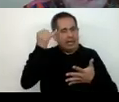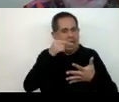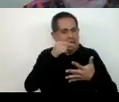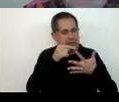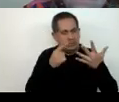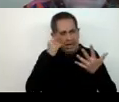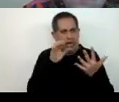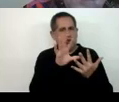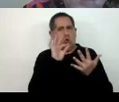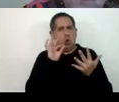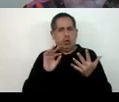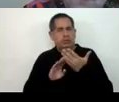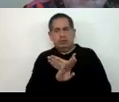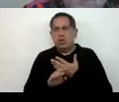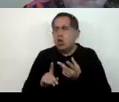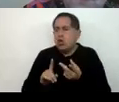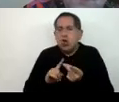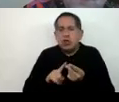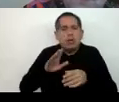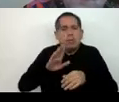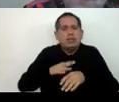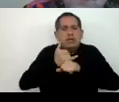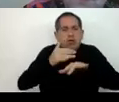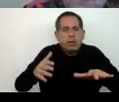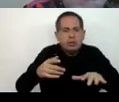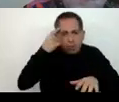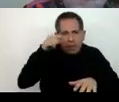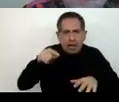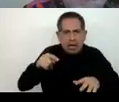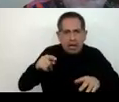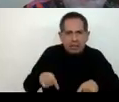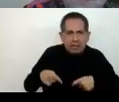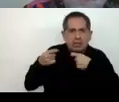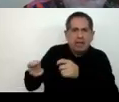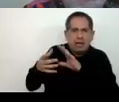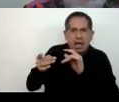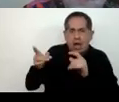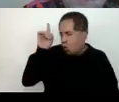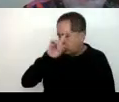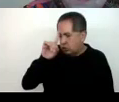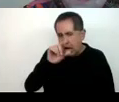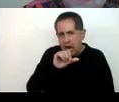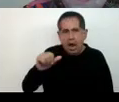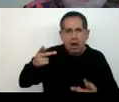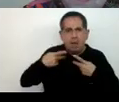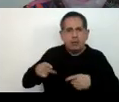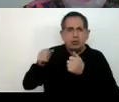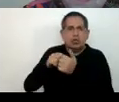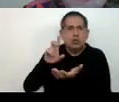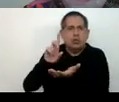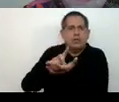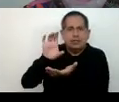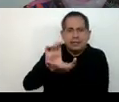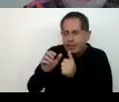elegibilidad, ¿dónde pudiéramos encontrar información oportuna para brindar orientación y consejería en metodología anticonceptiva